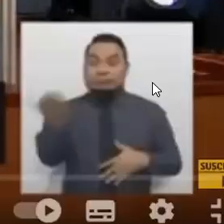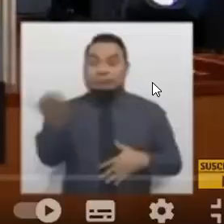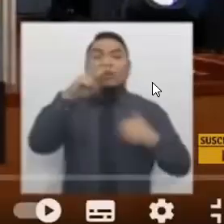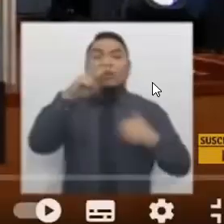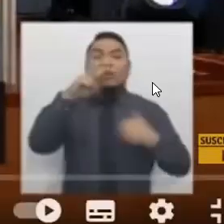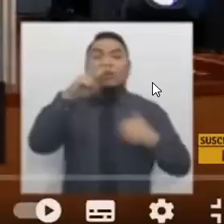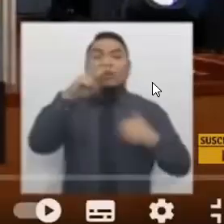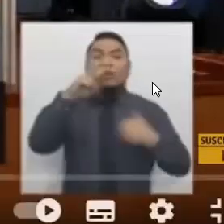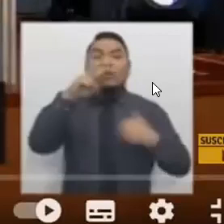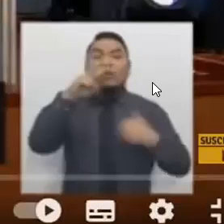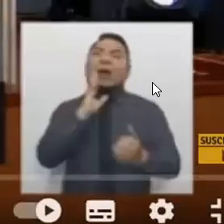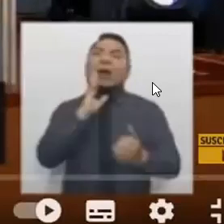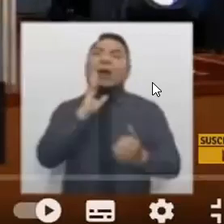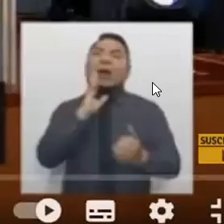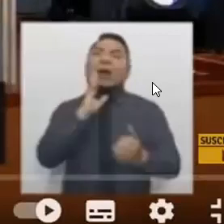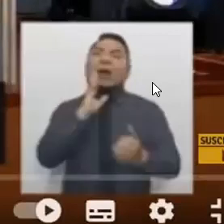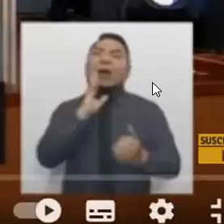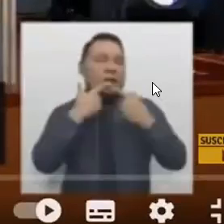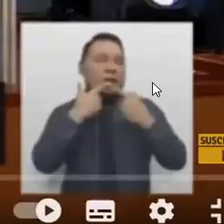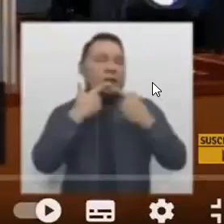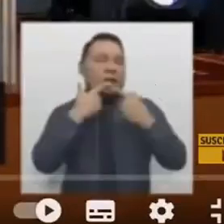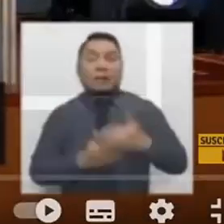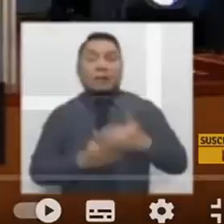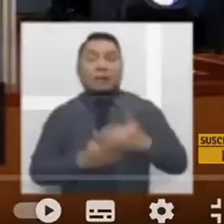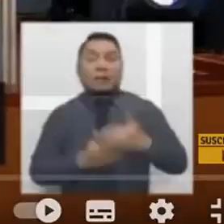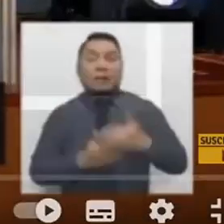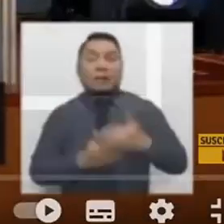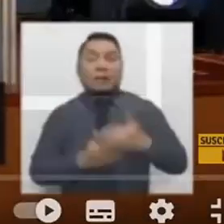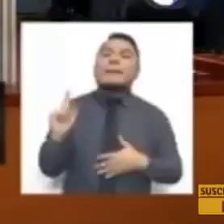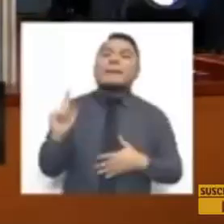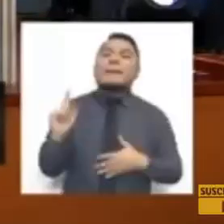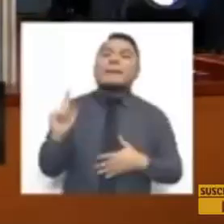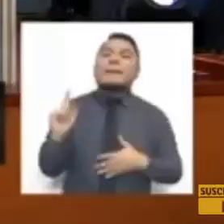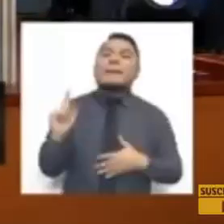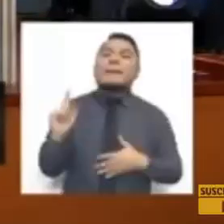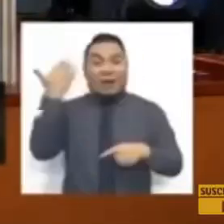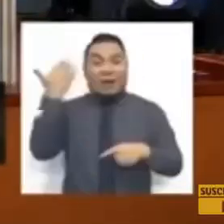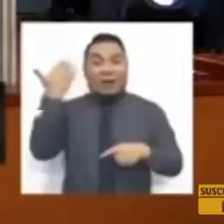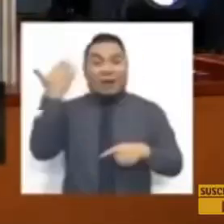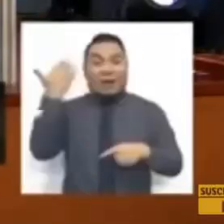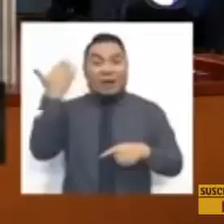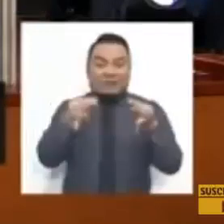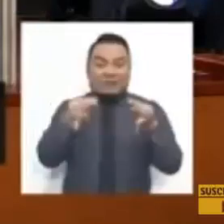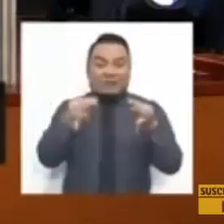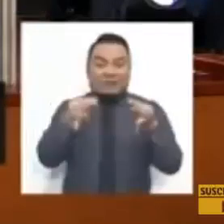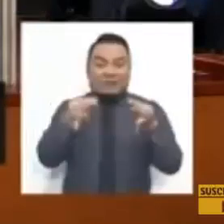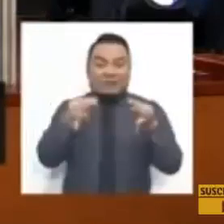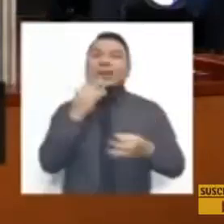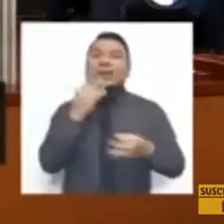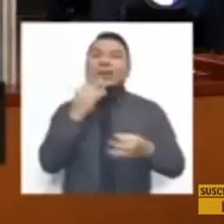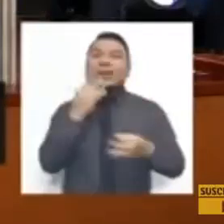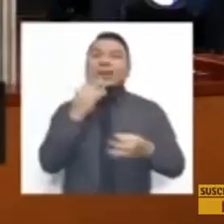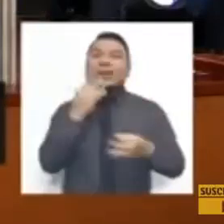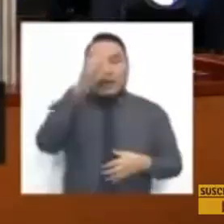2 minutos para su exposición. Siendo así, damos pase entonces, de acuerdo con el orden previamente establecido, al candidato